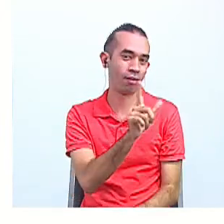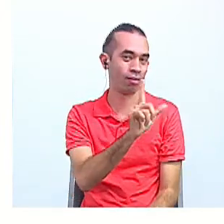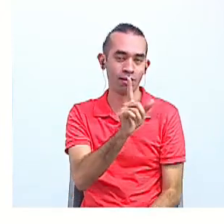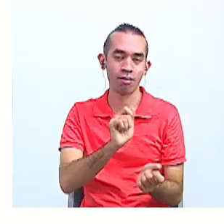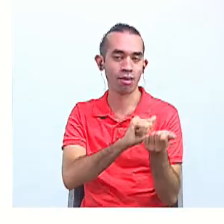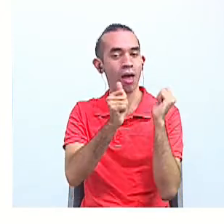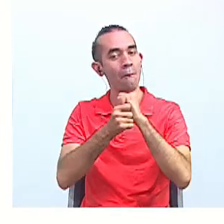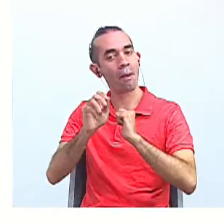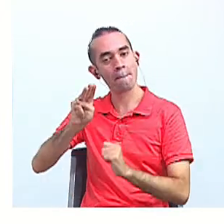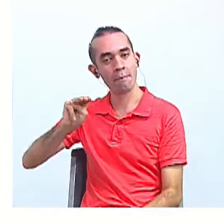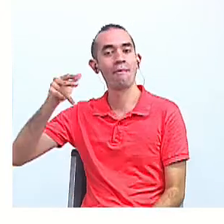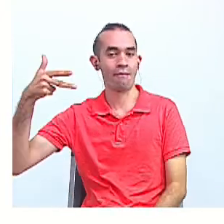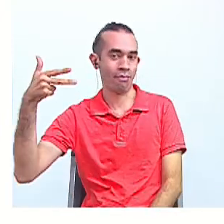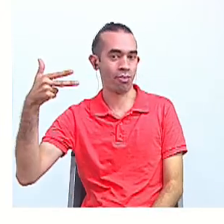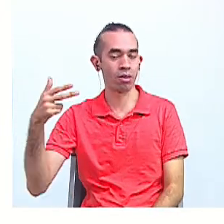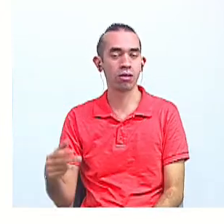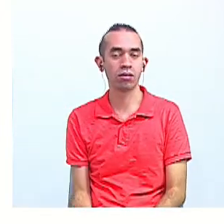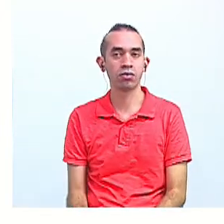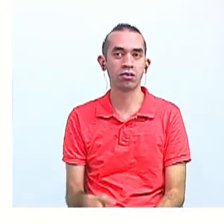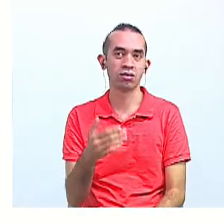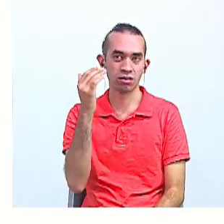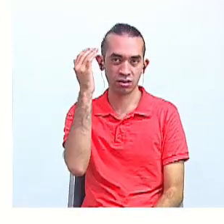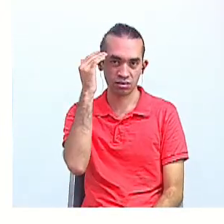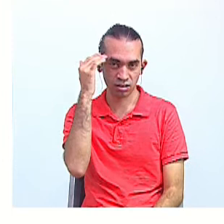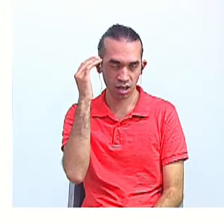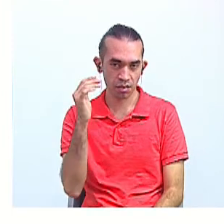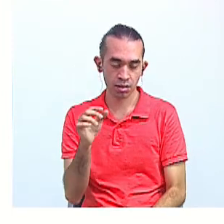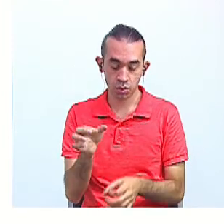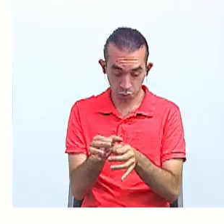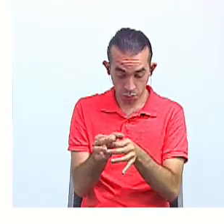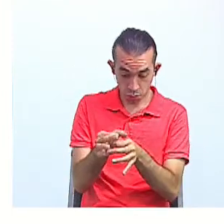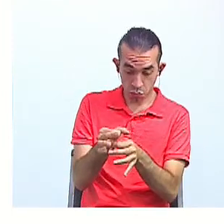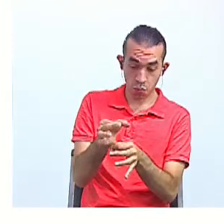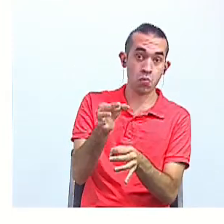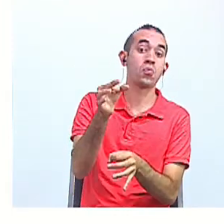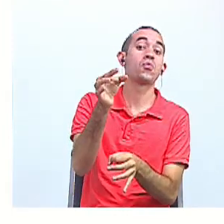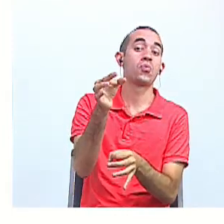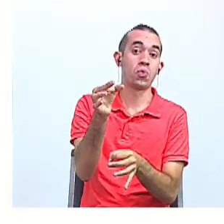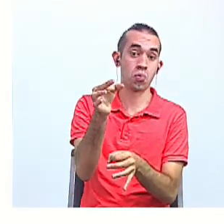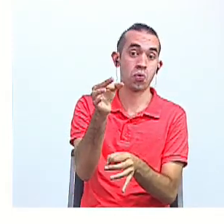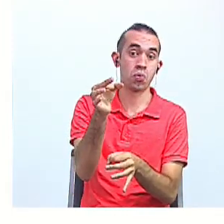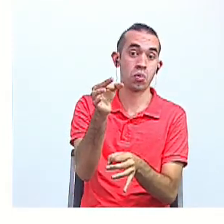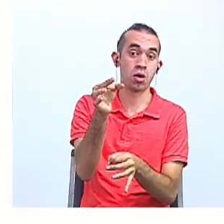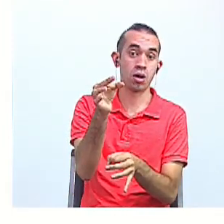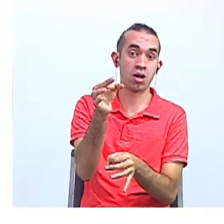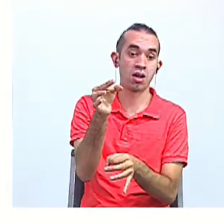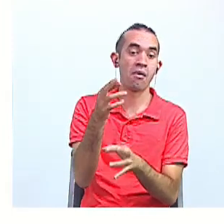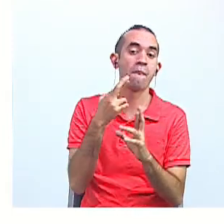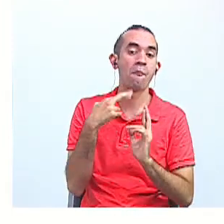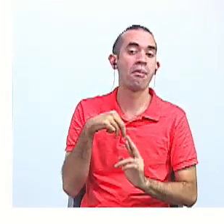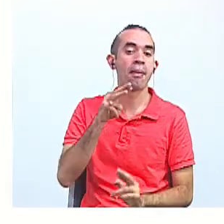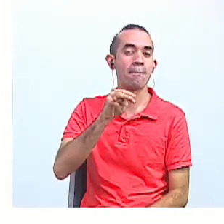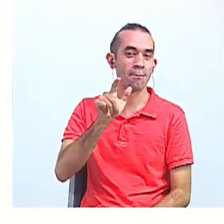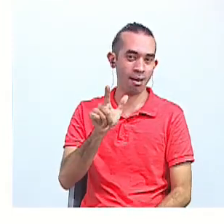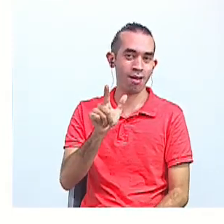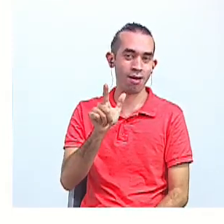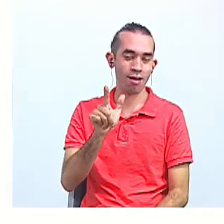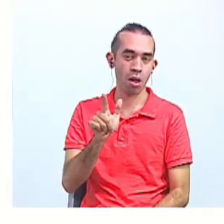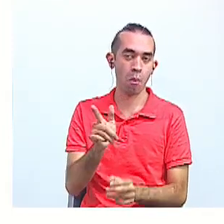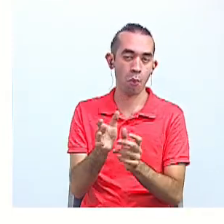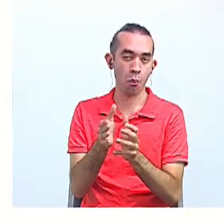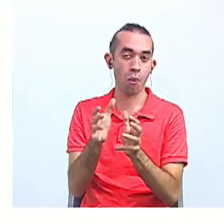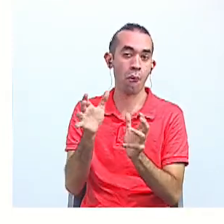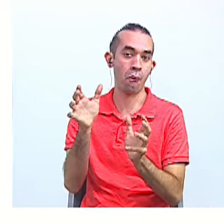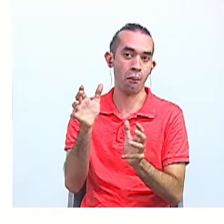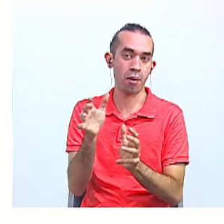Y si ustedes observaron, se recolectó en una probeta que nos da el volumen en mililitros.